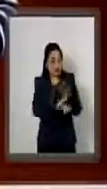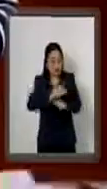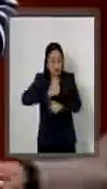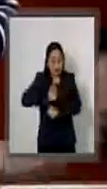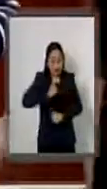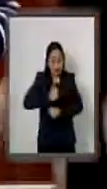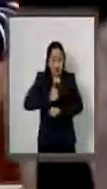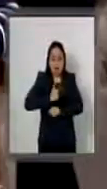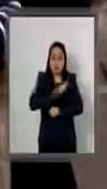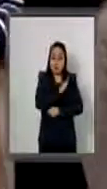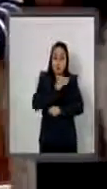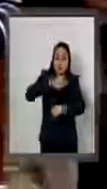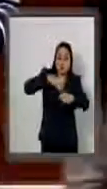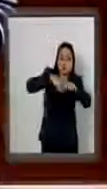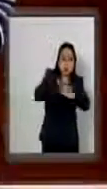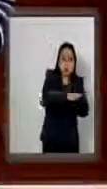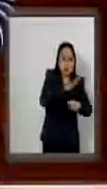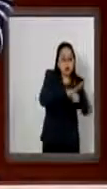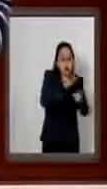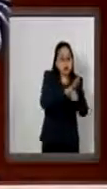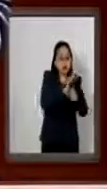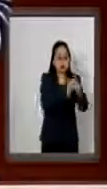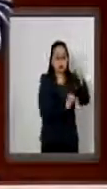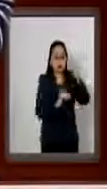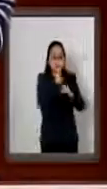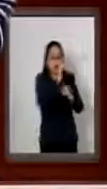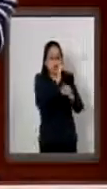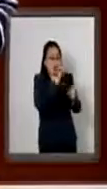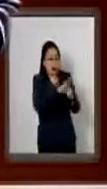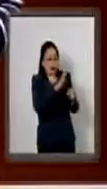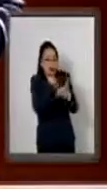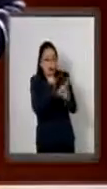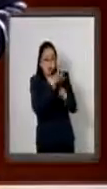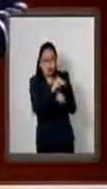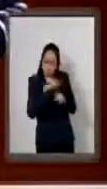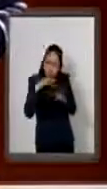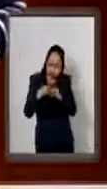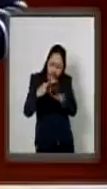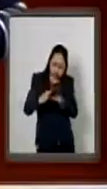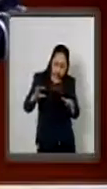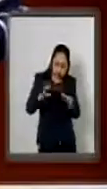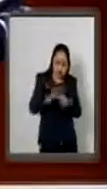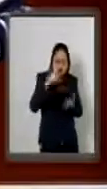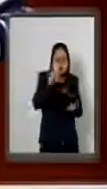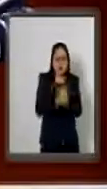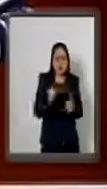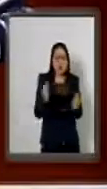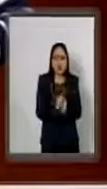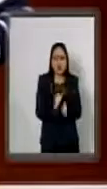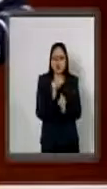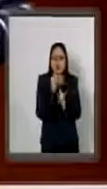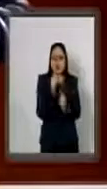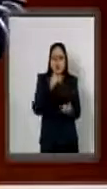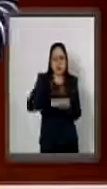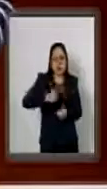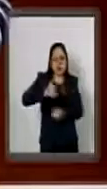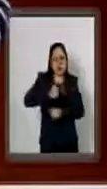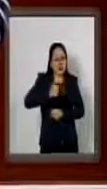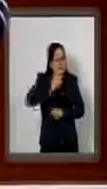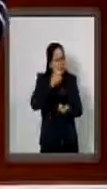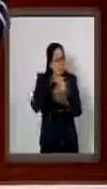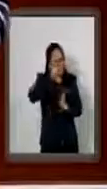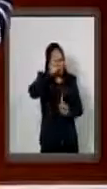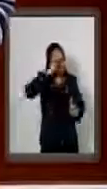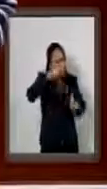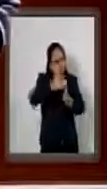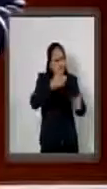militar puede ejercer más funciones que las que tenga exacta conexión con la disciplina militar.